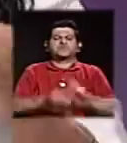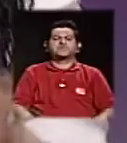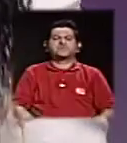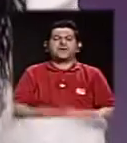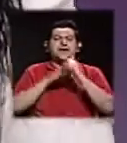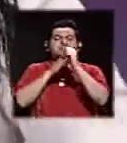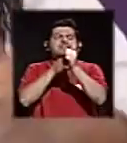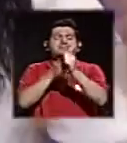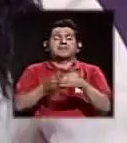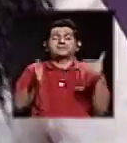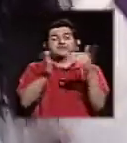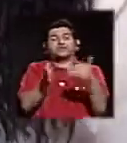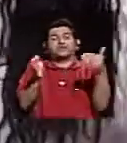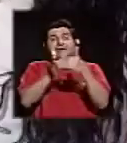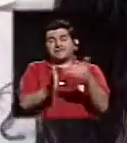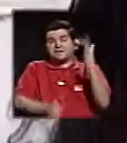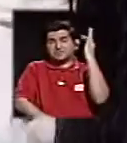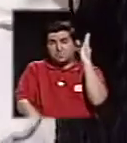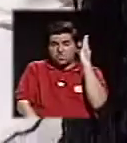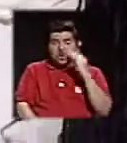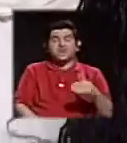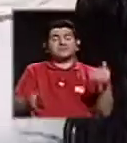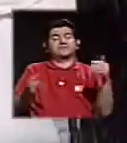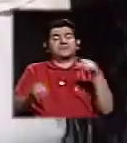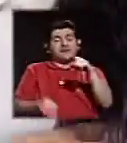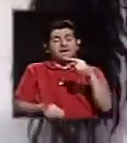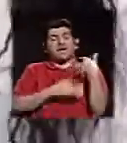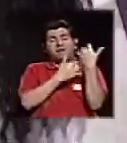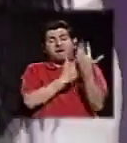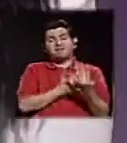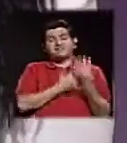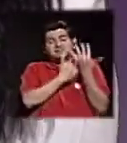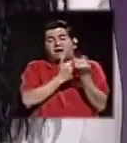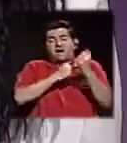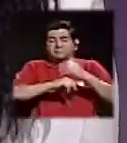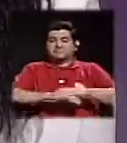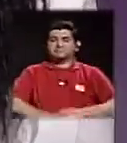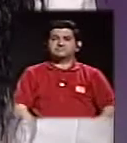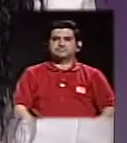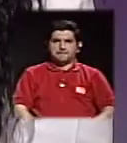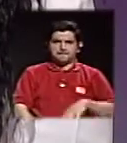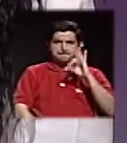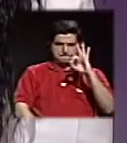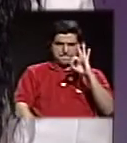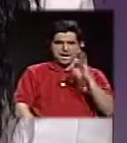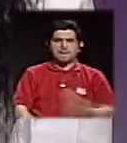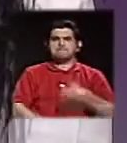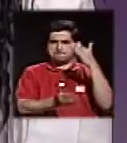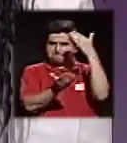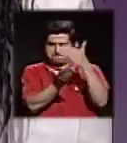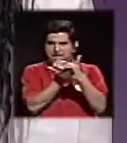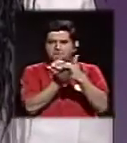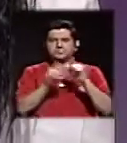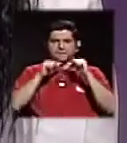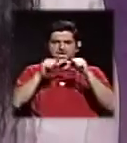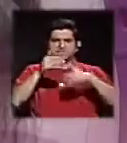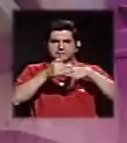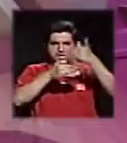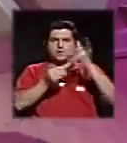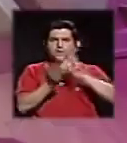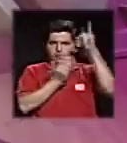y una vez más las mujeres otra vez esperando verdad bien vamos a hacer una breve pausa y continuaremos